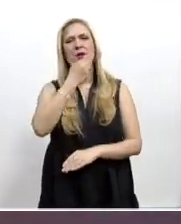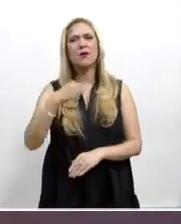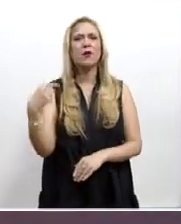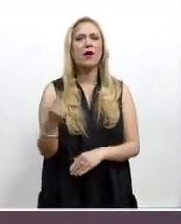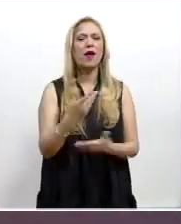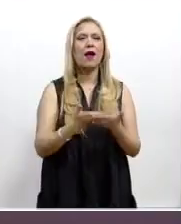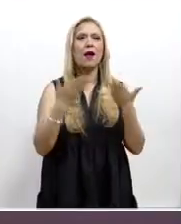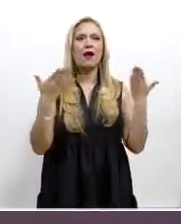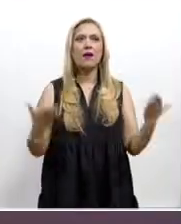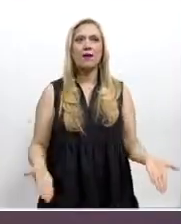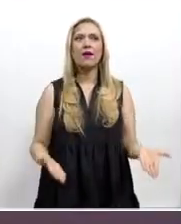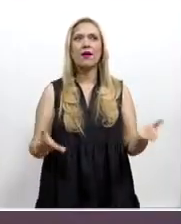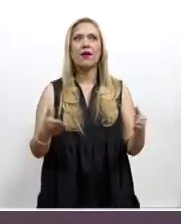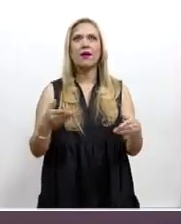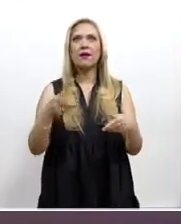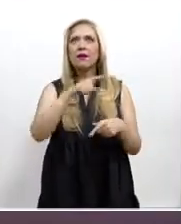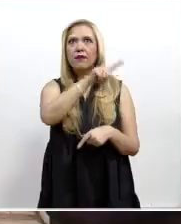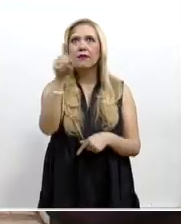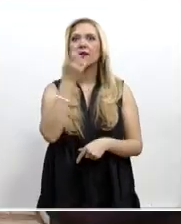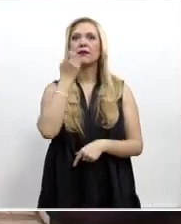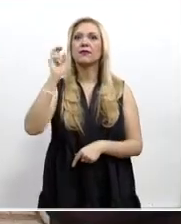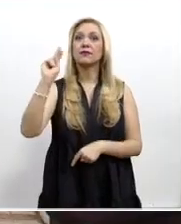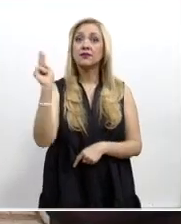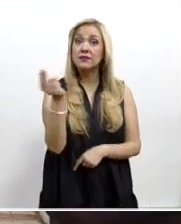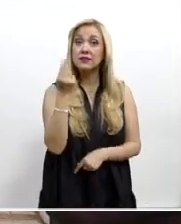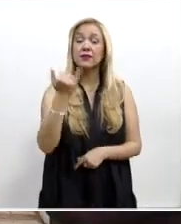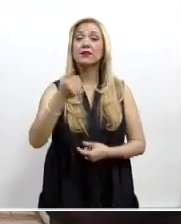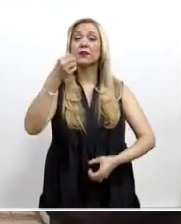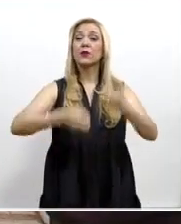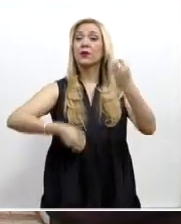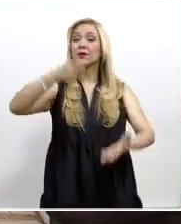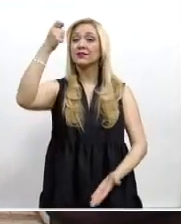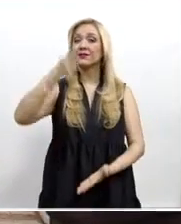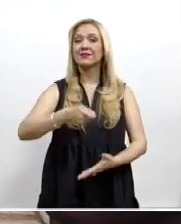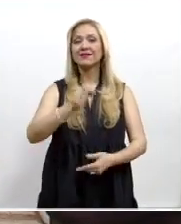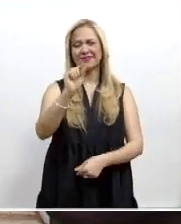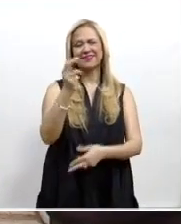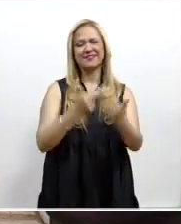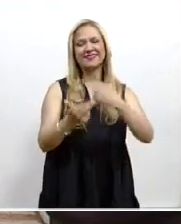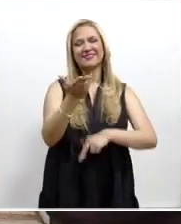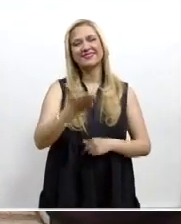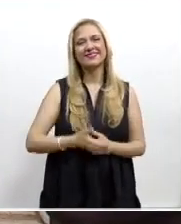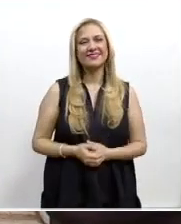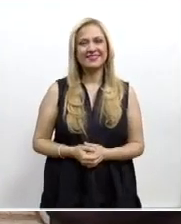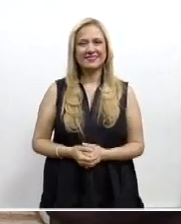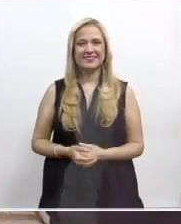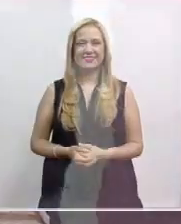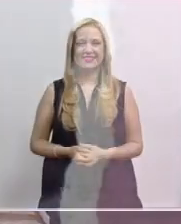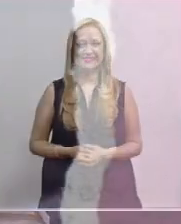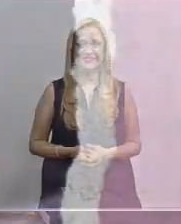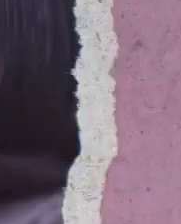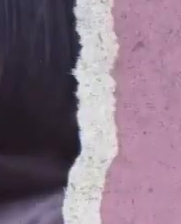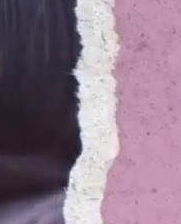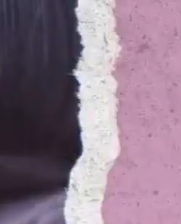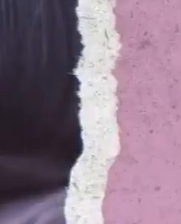están expresando en espacios académicos y también jurisdiccionales. En un momento regresamos.